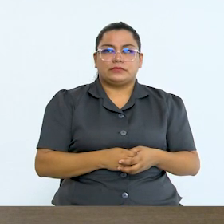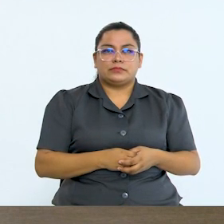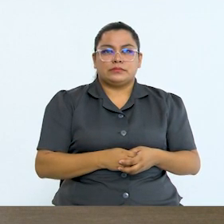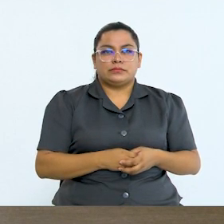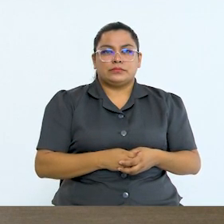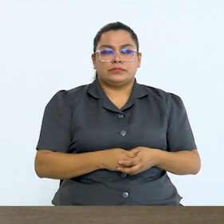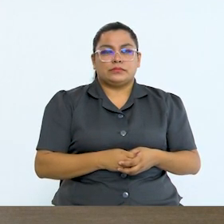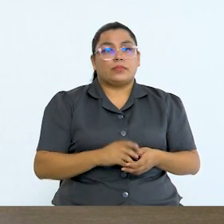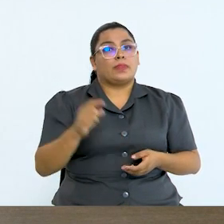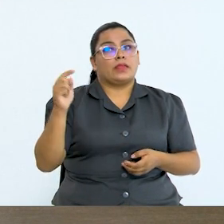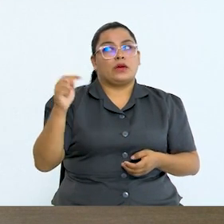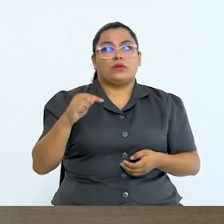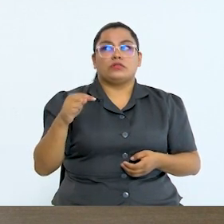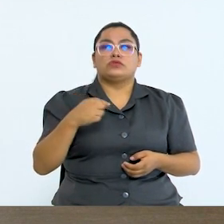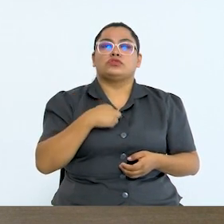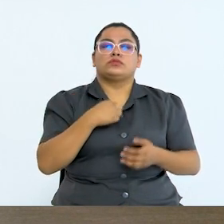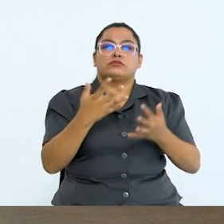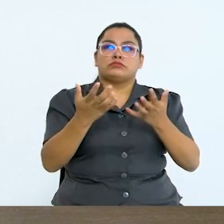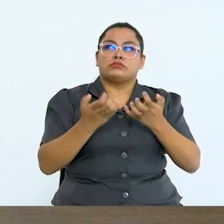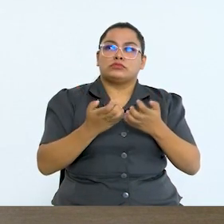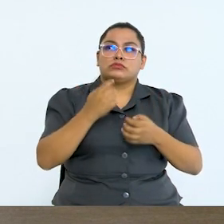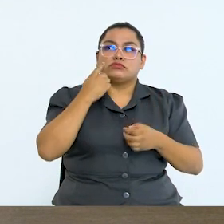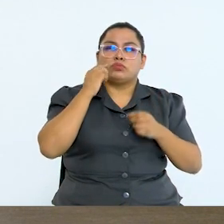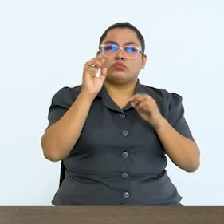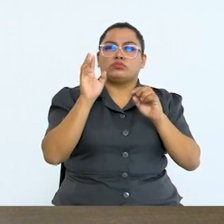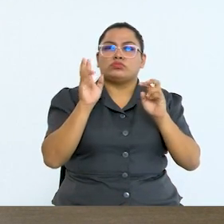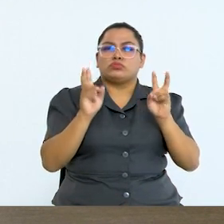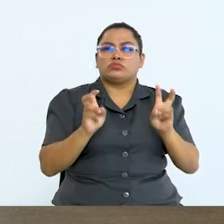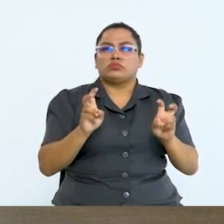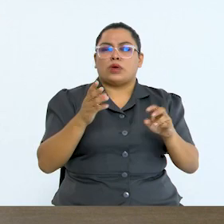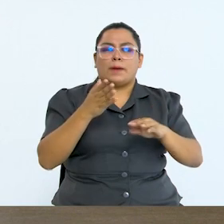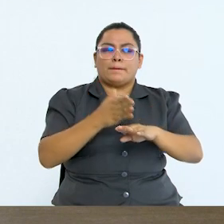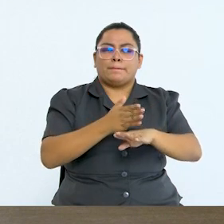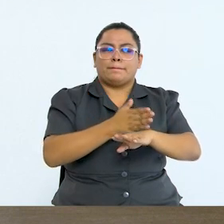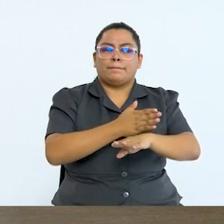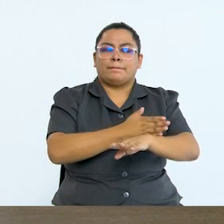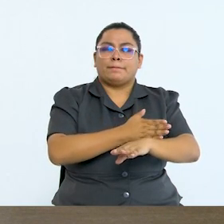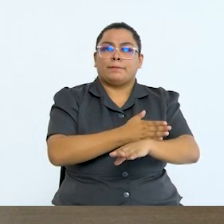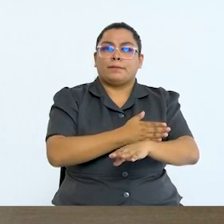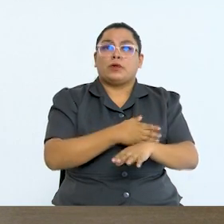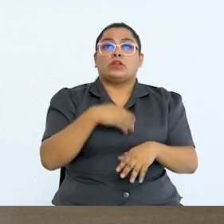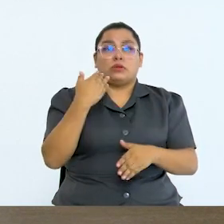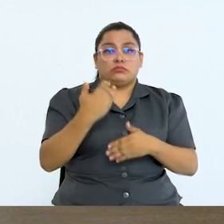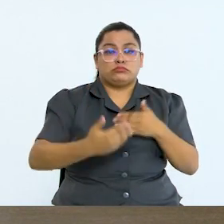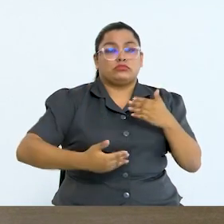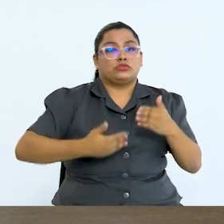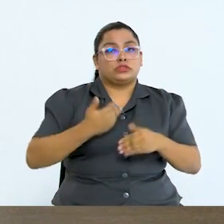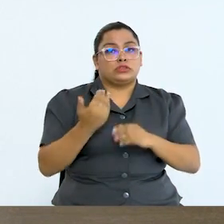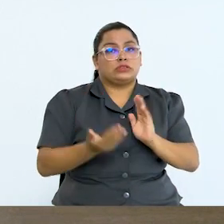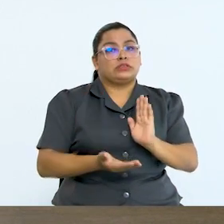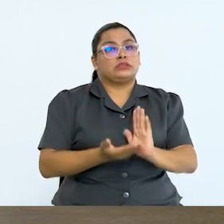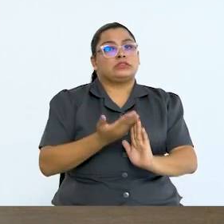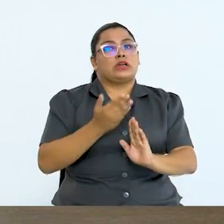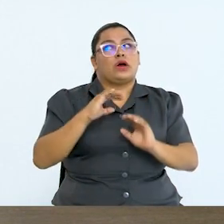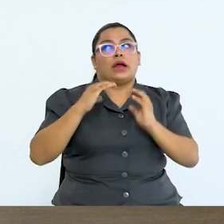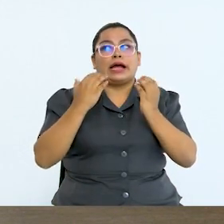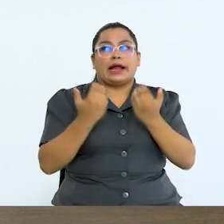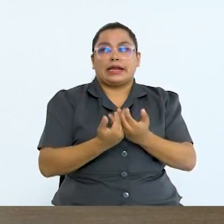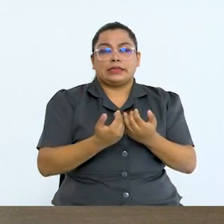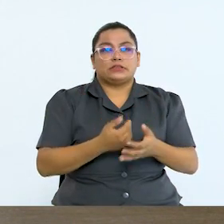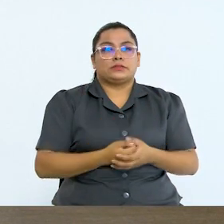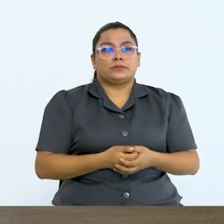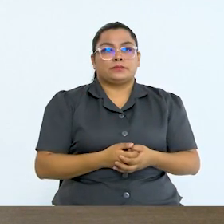Ahora me gustaría hablar un poco sobre los pasos que se siguen usualmente en el desarrollo de una clase.